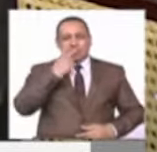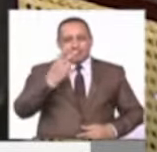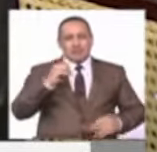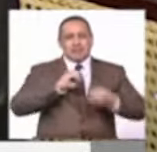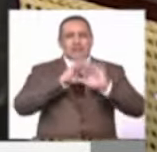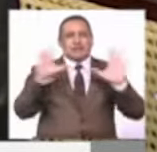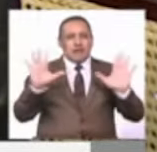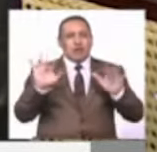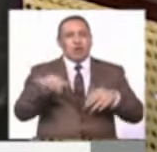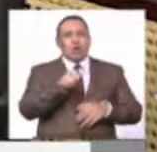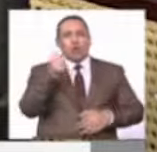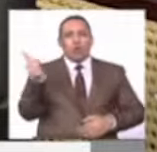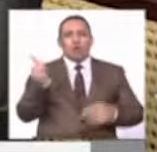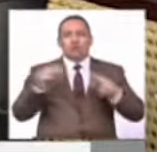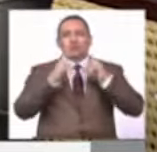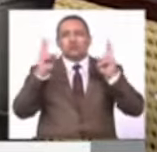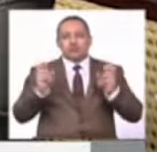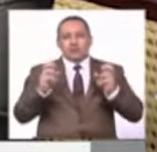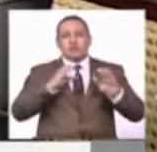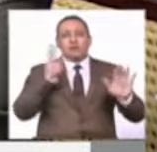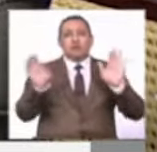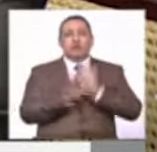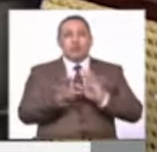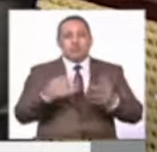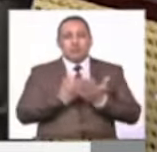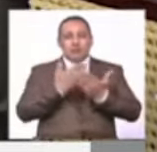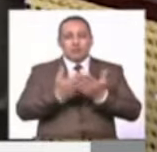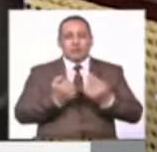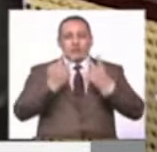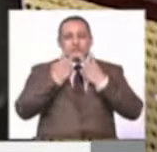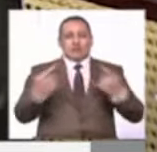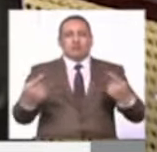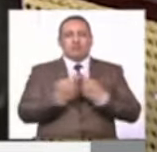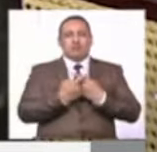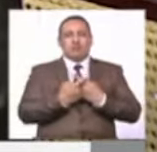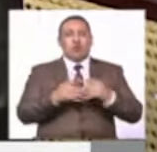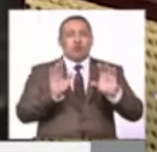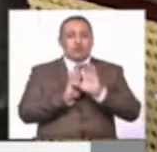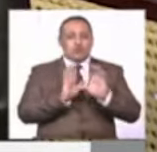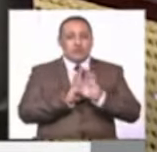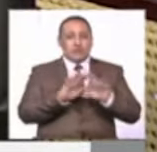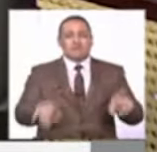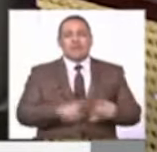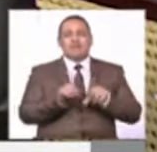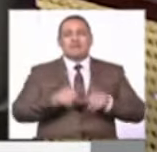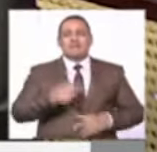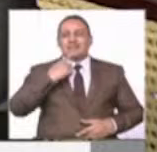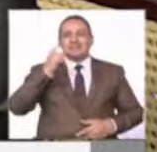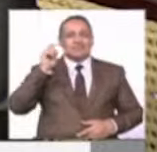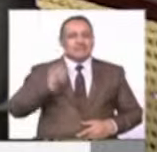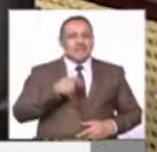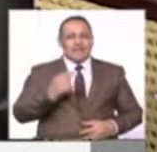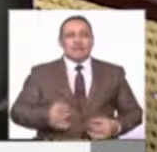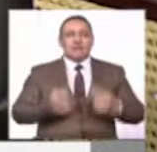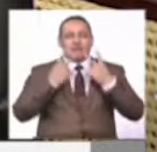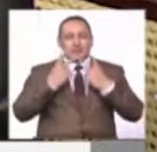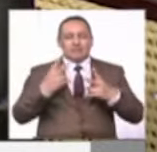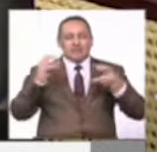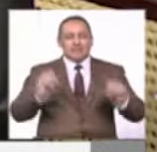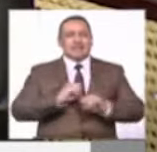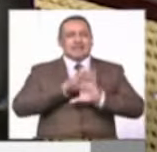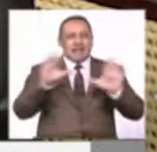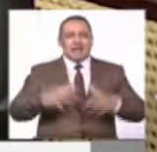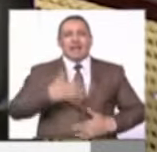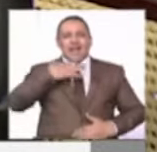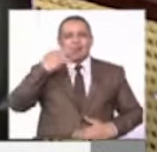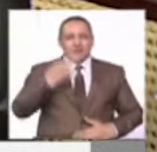esencial que para que se configure una infracción constitucional debe de existir absoluta